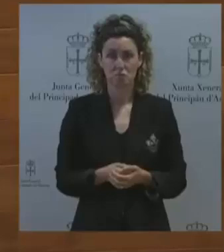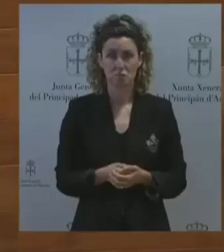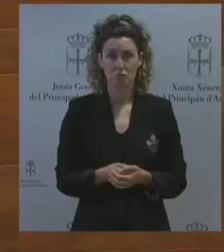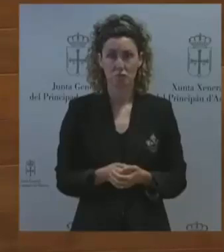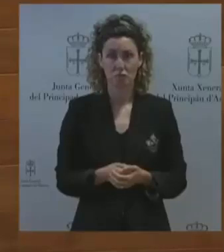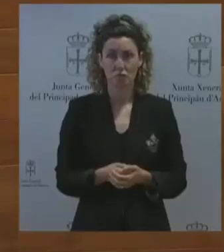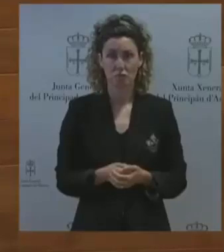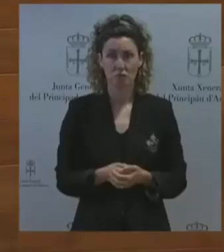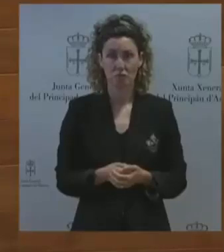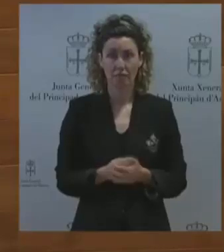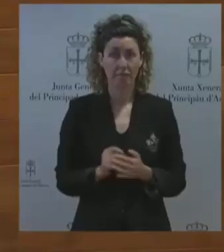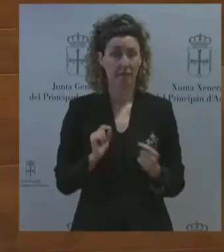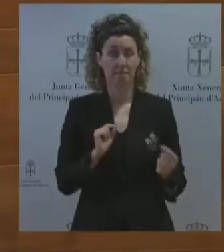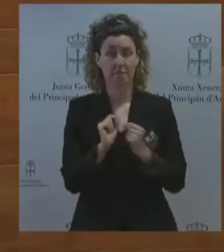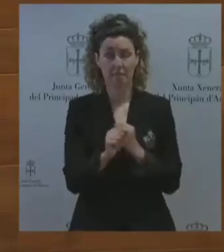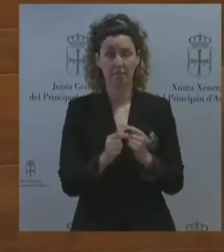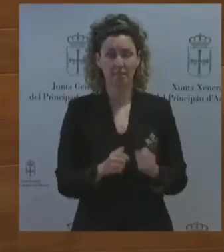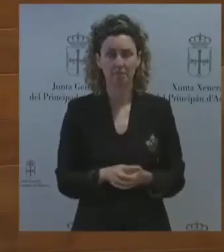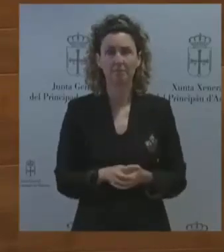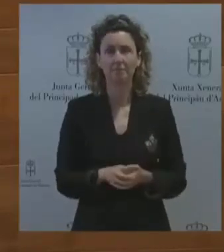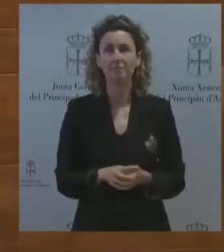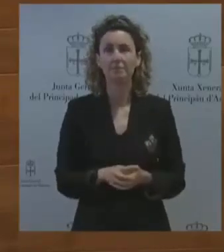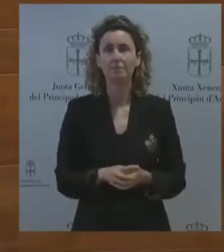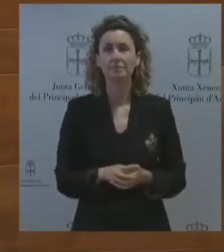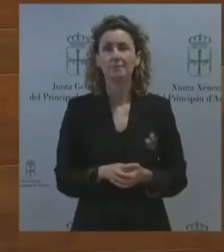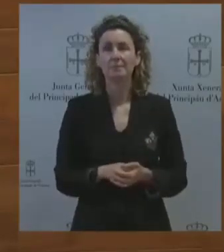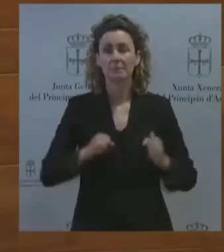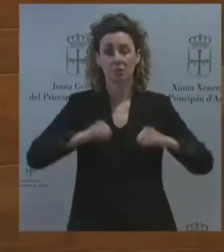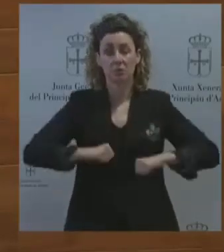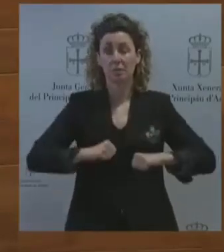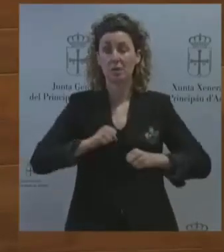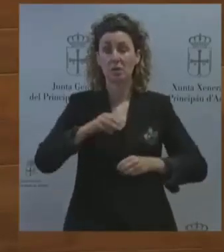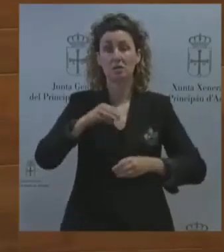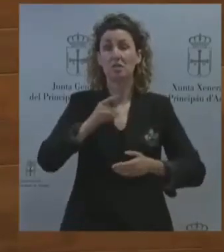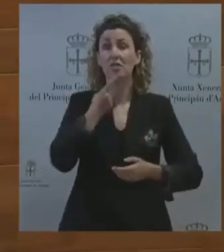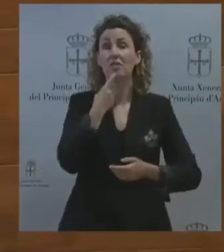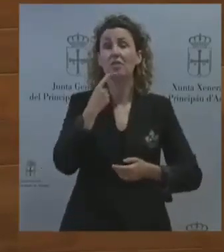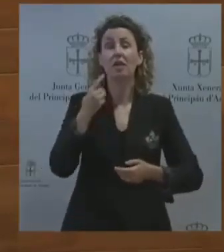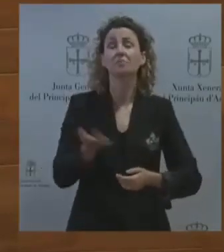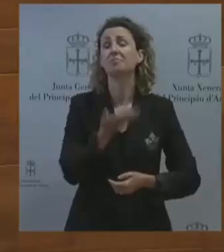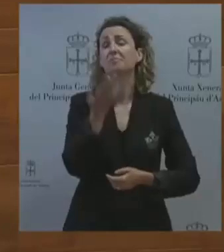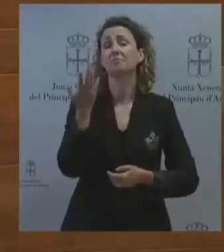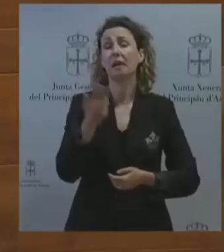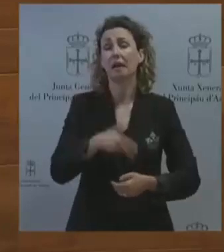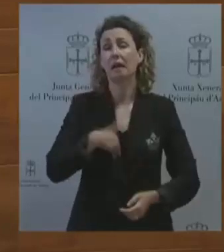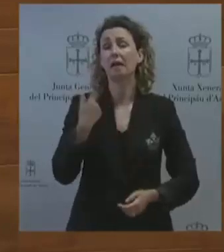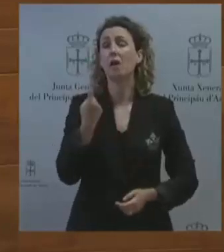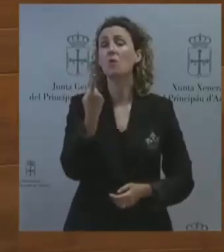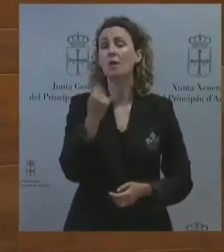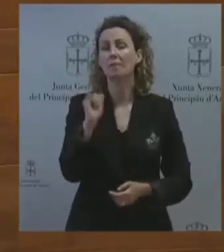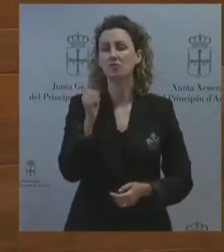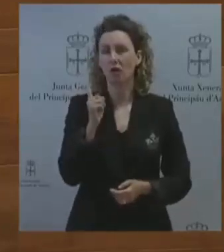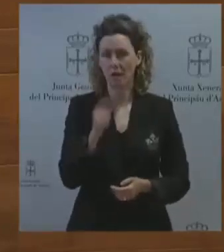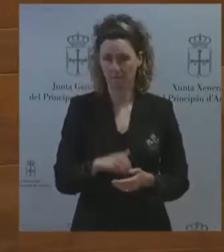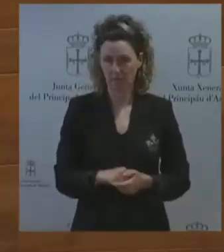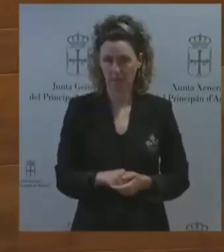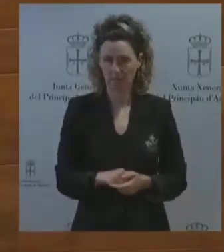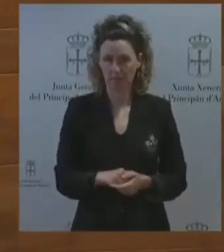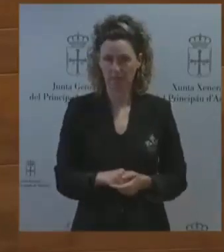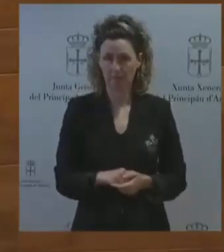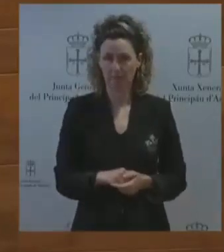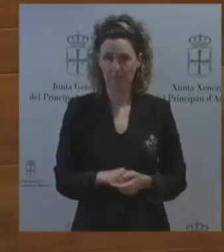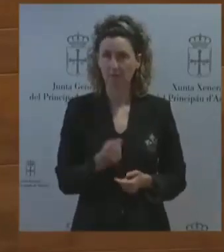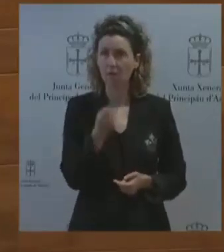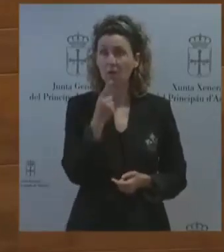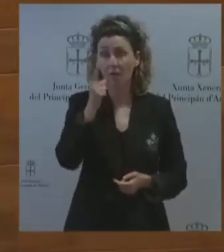de los mayores. Se refirió a ellos de pasada en una sola ocasión, señor Barbón. No ha hablado de los niños, de los mayores, de trabajadores, pero